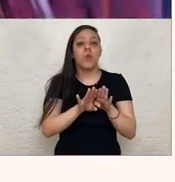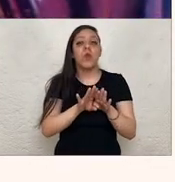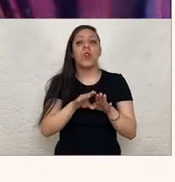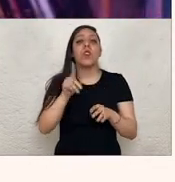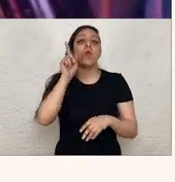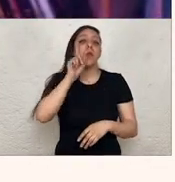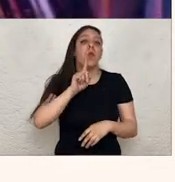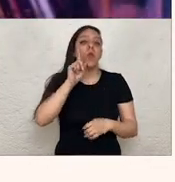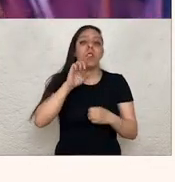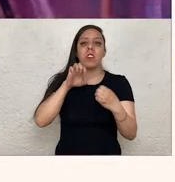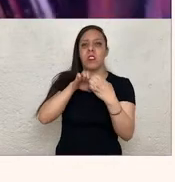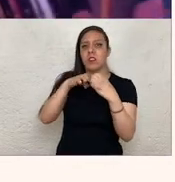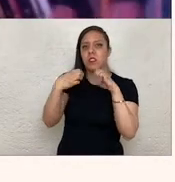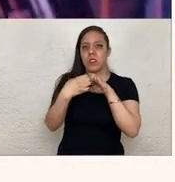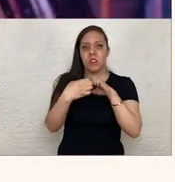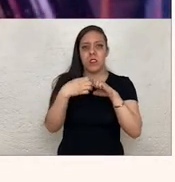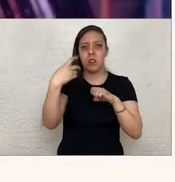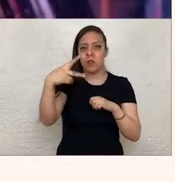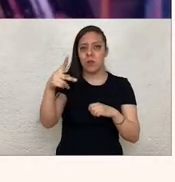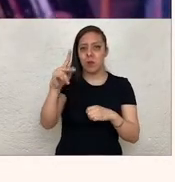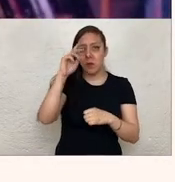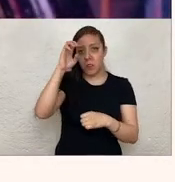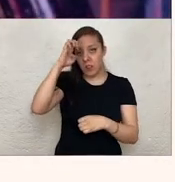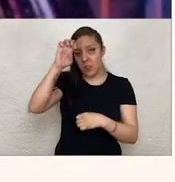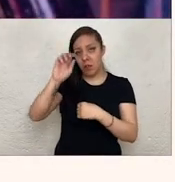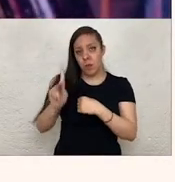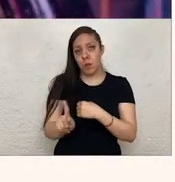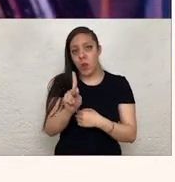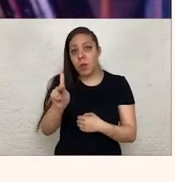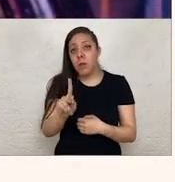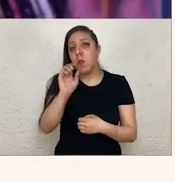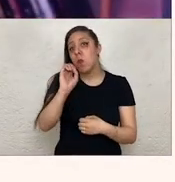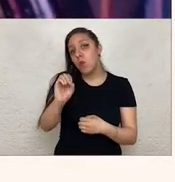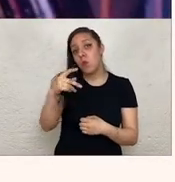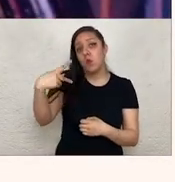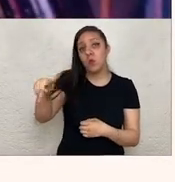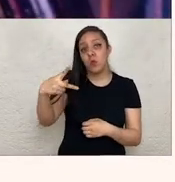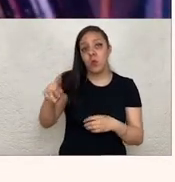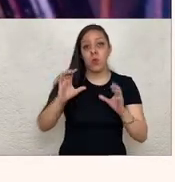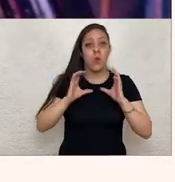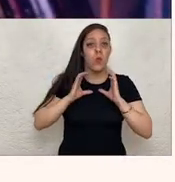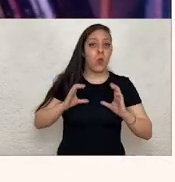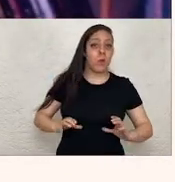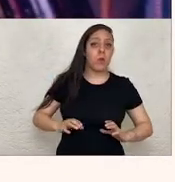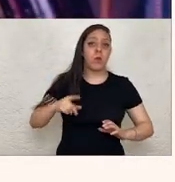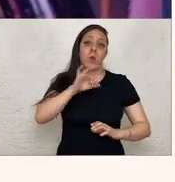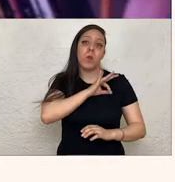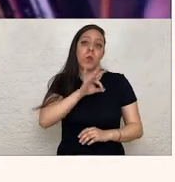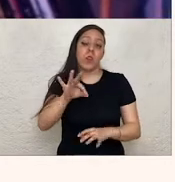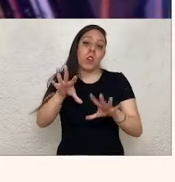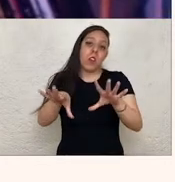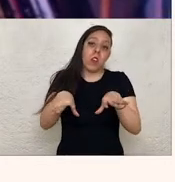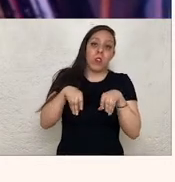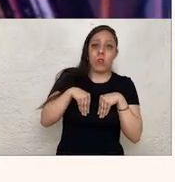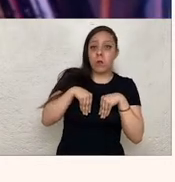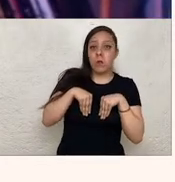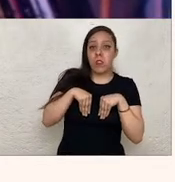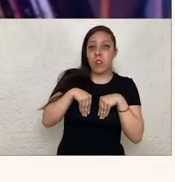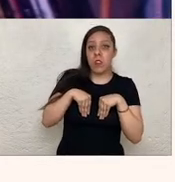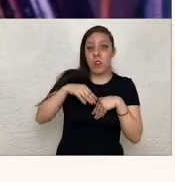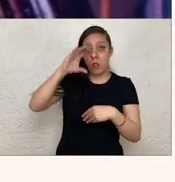como una mujer que traicionó a su pueblo, como una mujer que utilizó prácticamente sus encantos